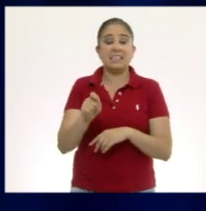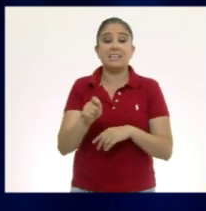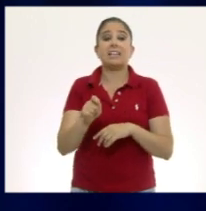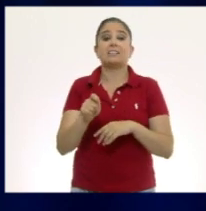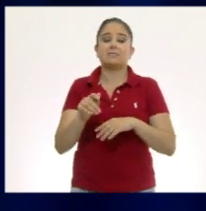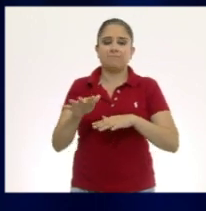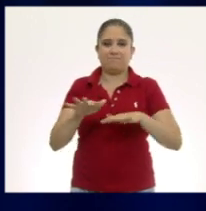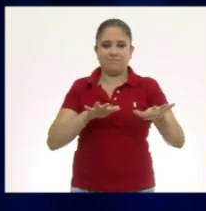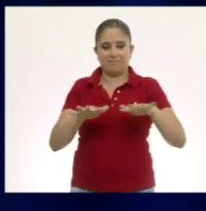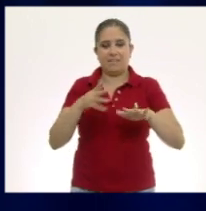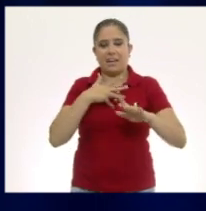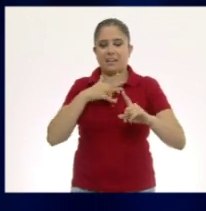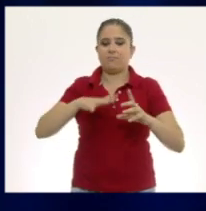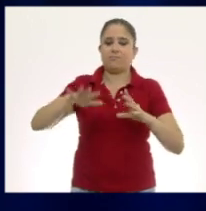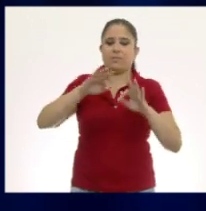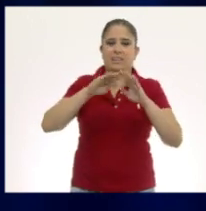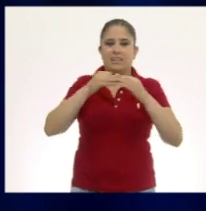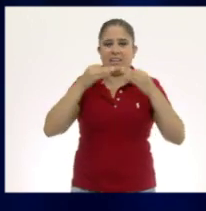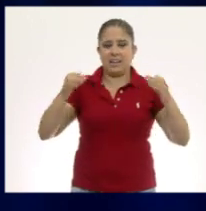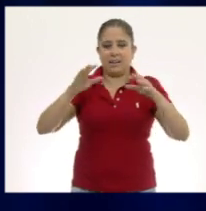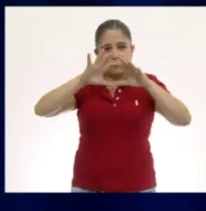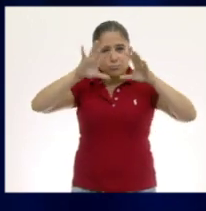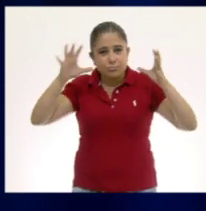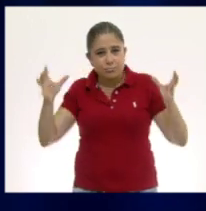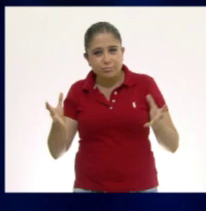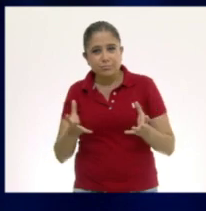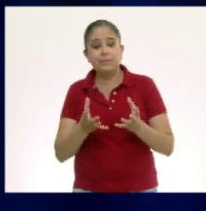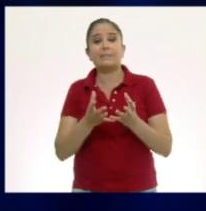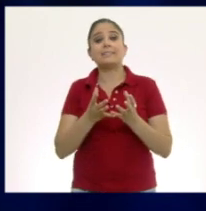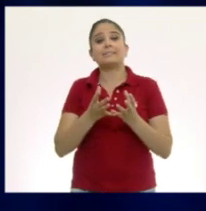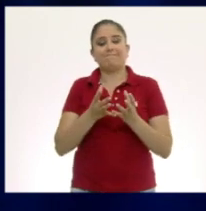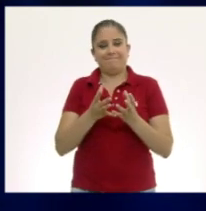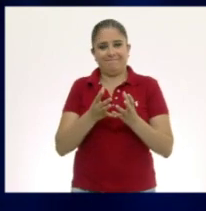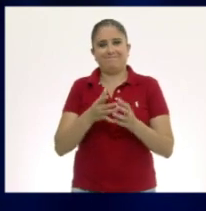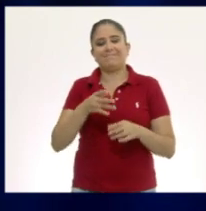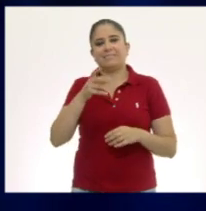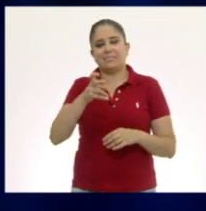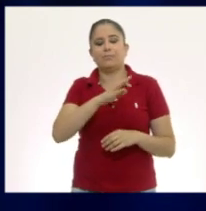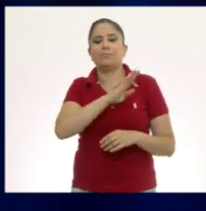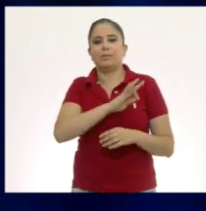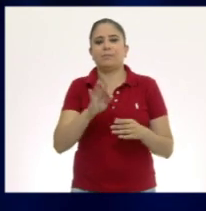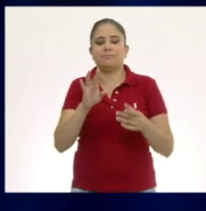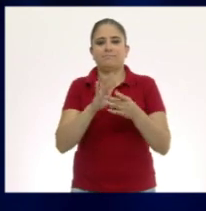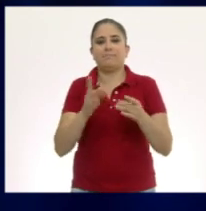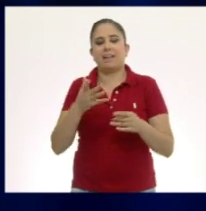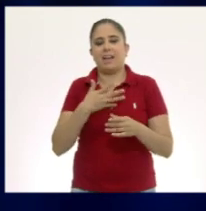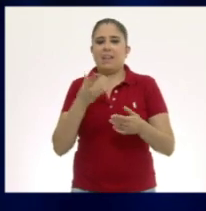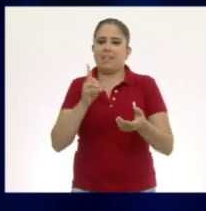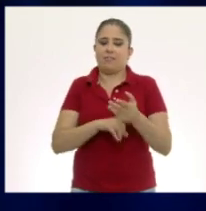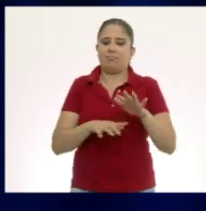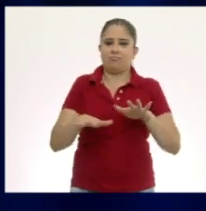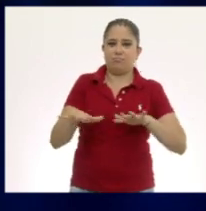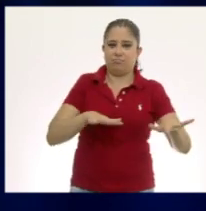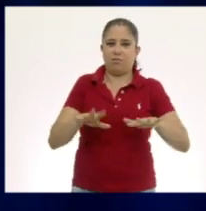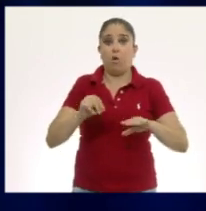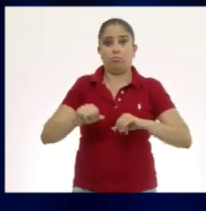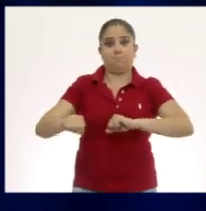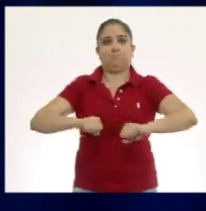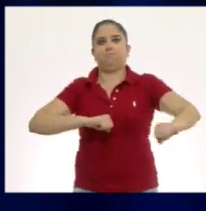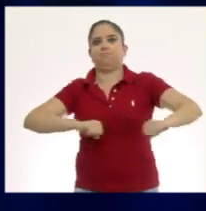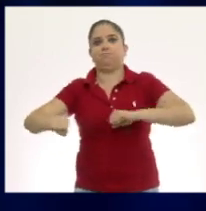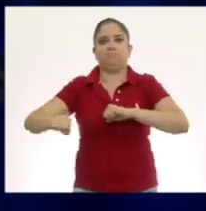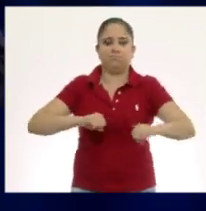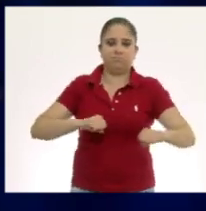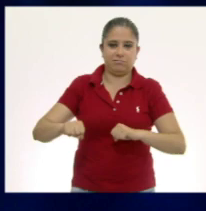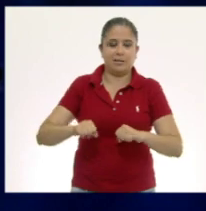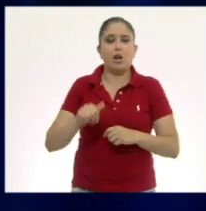se presenta en la superficie terrestre y que, bueno, finalmente podemos hablar que se genera un sismo o un terremoto. Y aquí